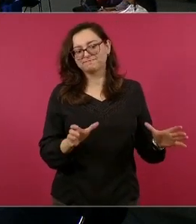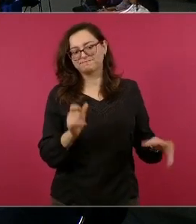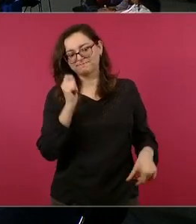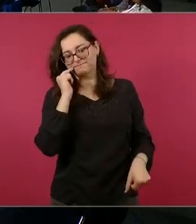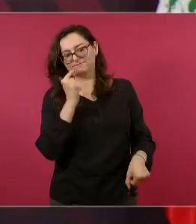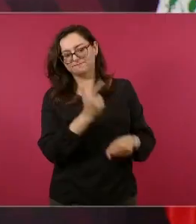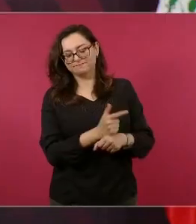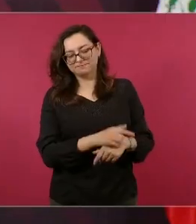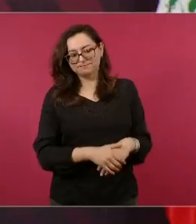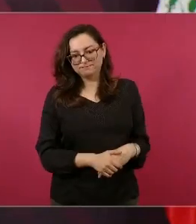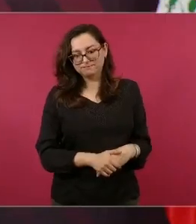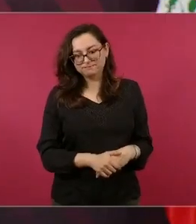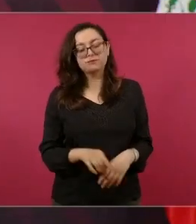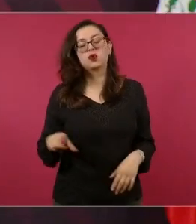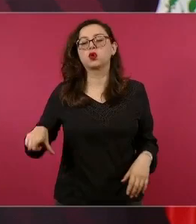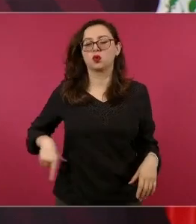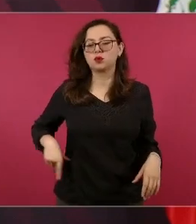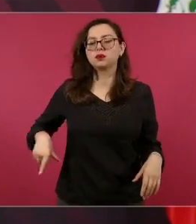informar,